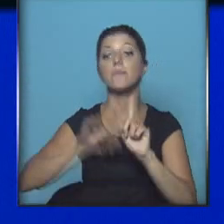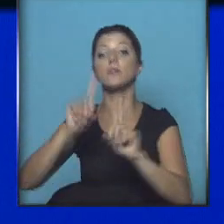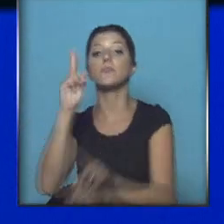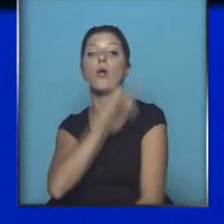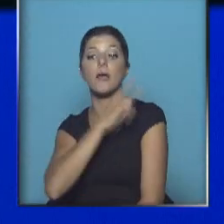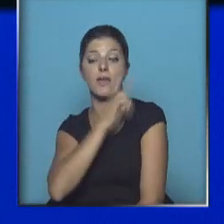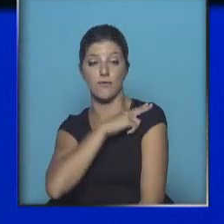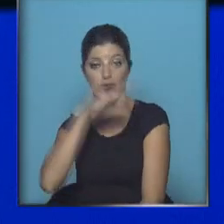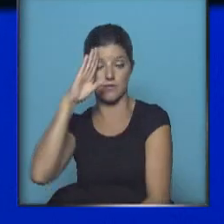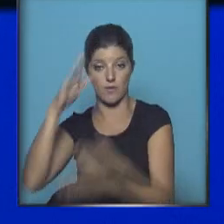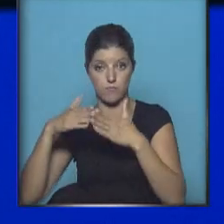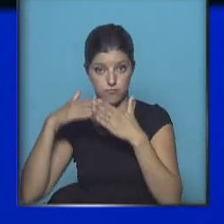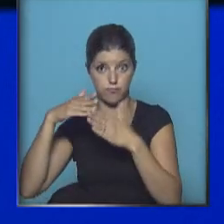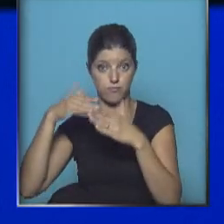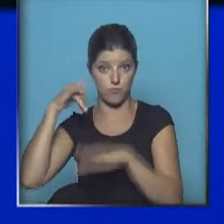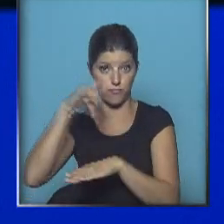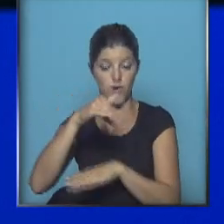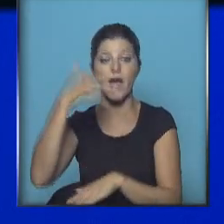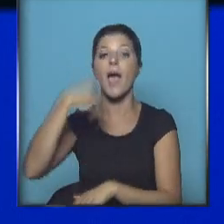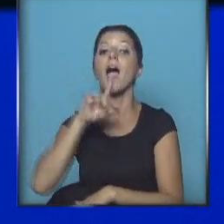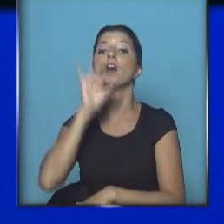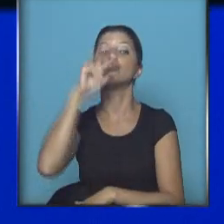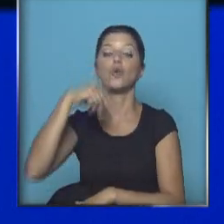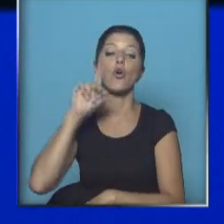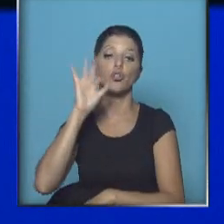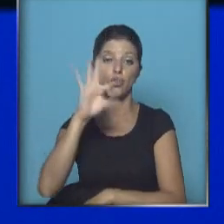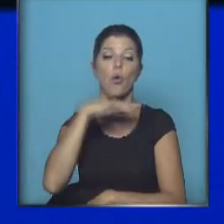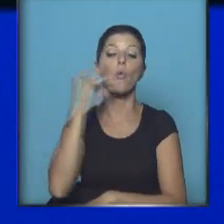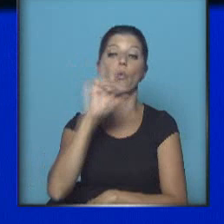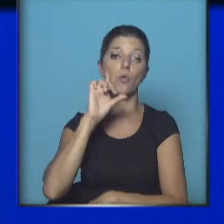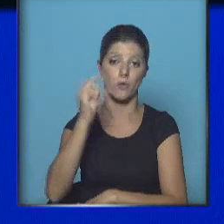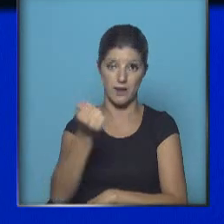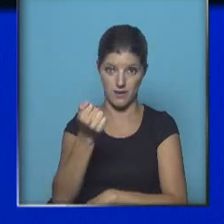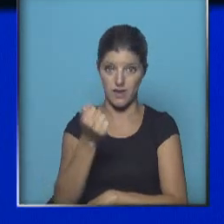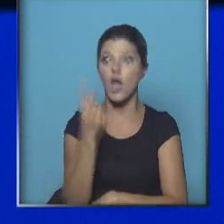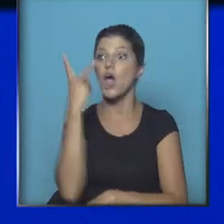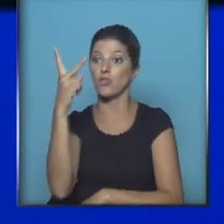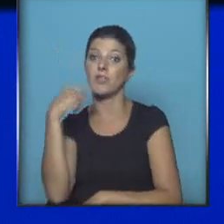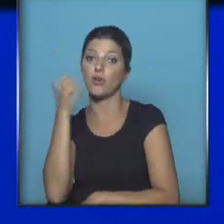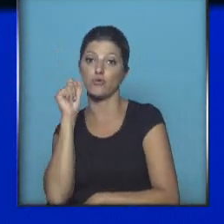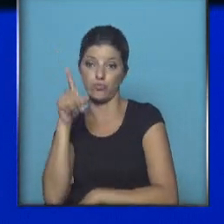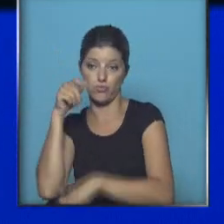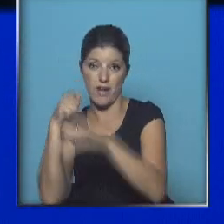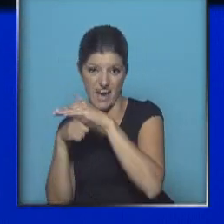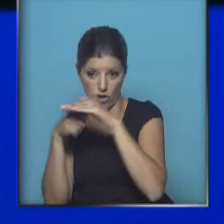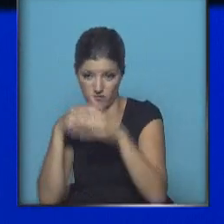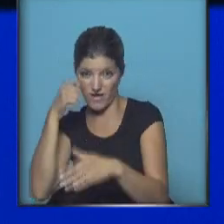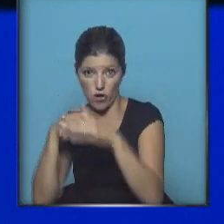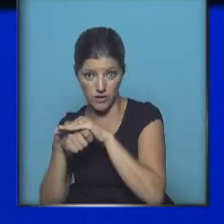Fuerzas Aéreas era su camarada José Antonio Juliá, padre de los dos narcotraficantes detenidos en este